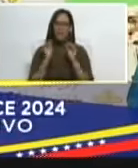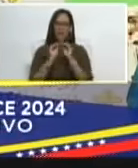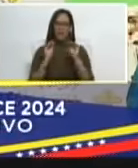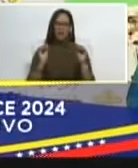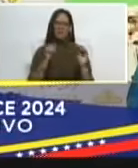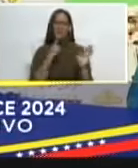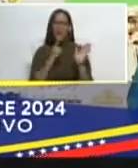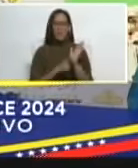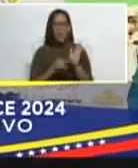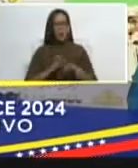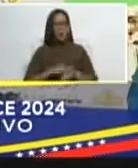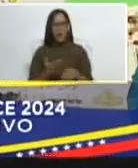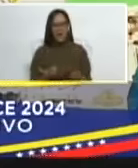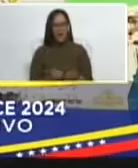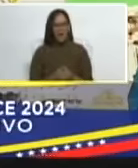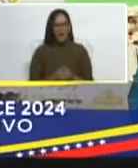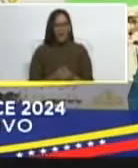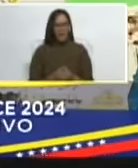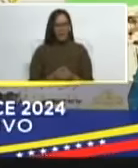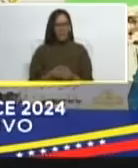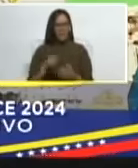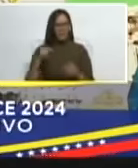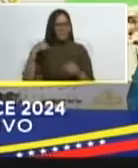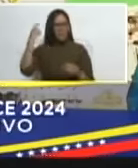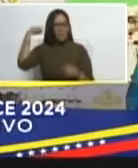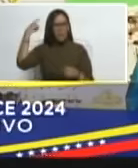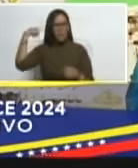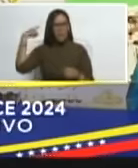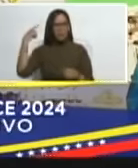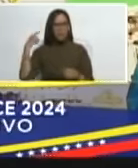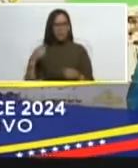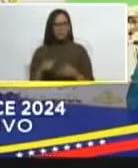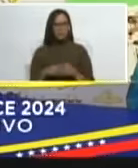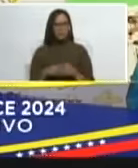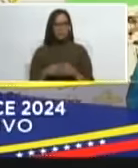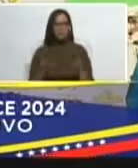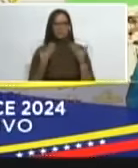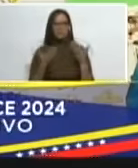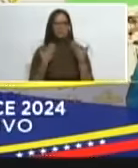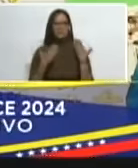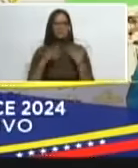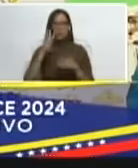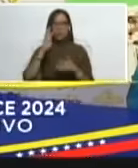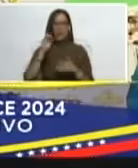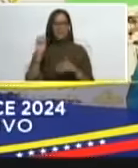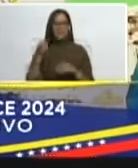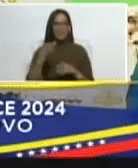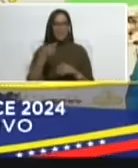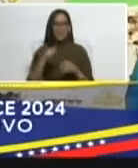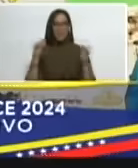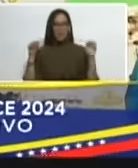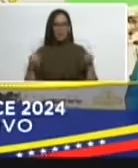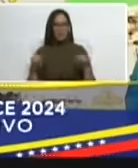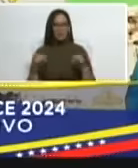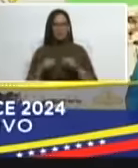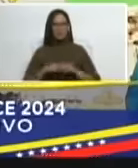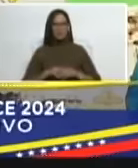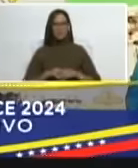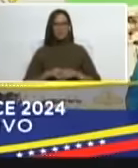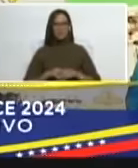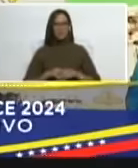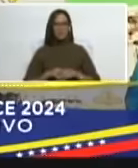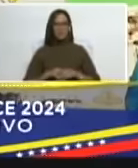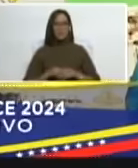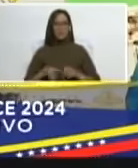¿Por qué, chico? Es que se volvió loco con este calorón de 40 grados aquí en Araure, que